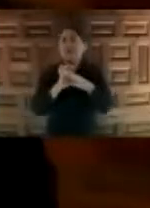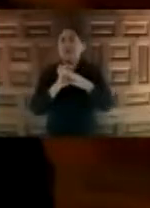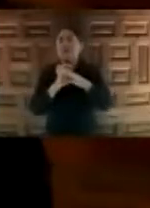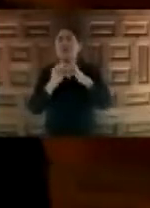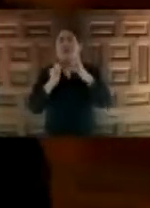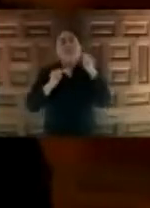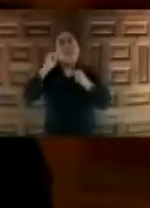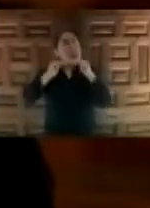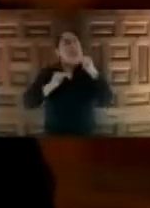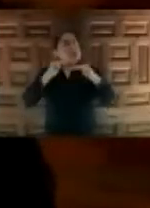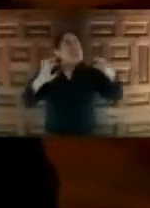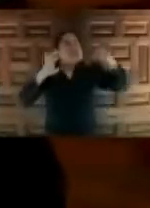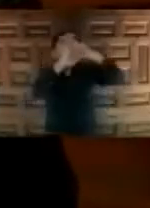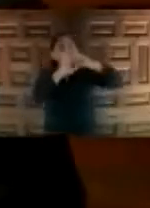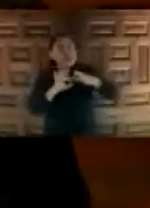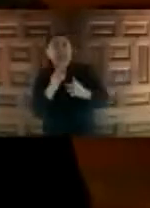clave.